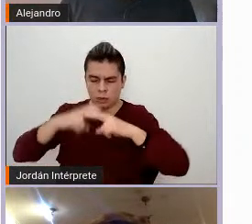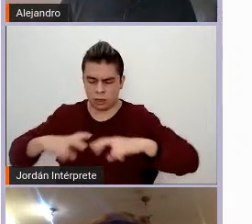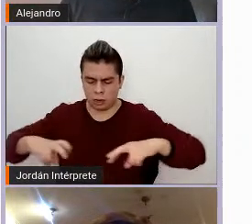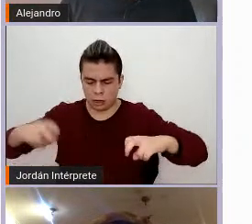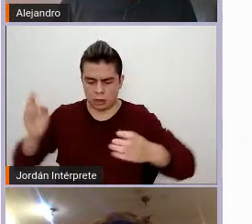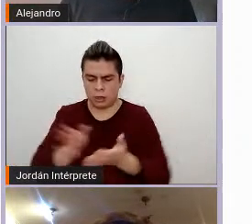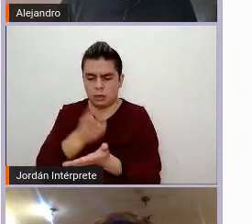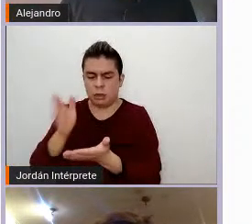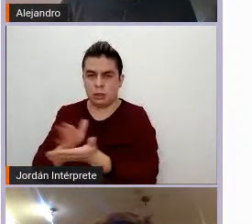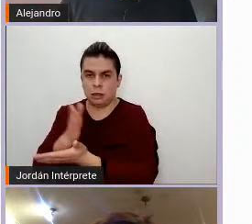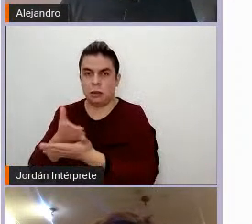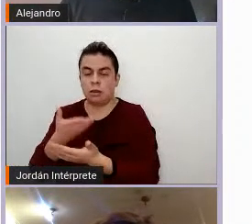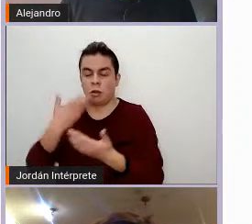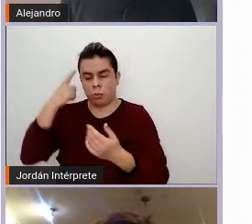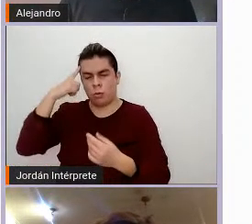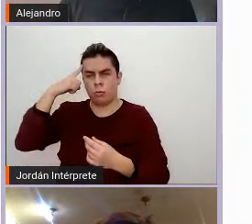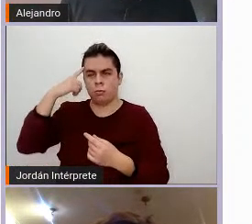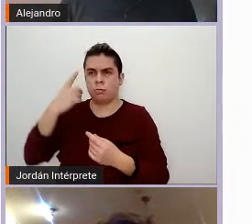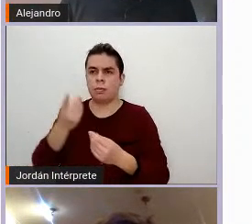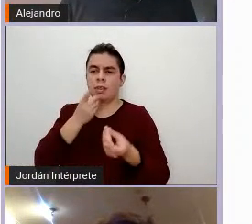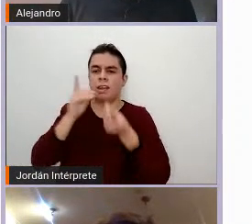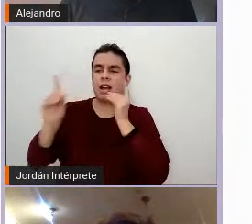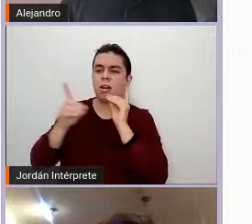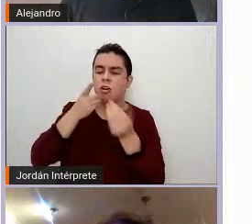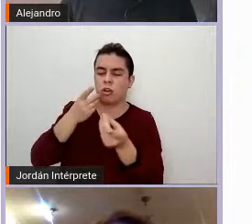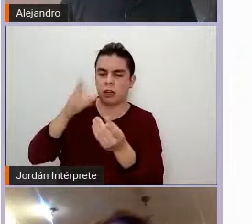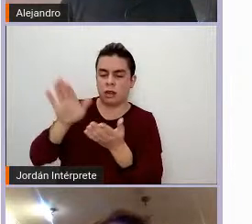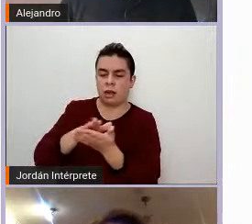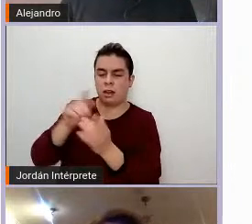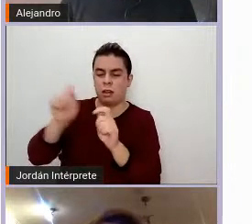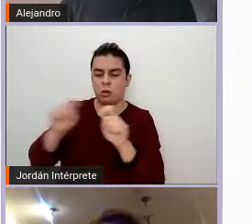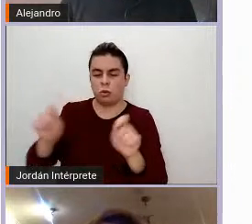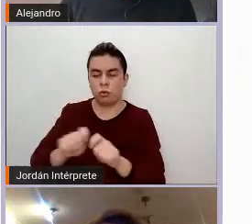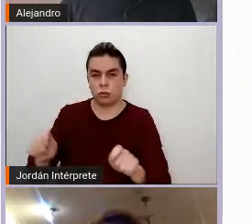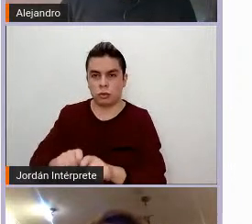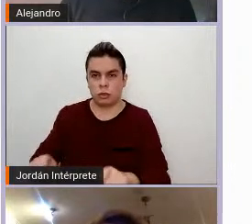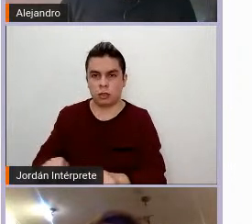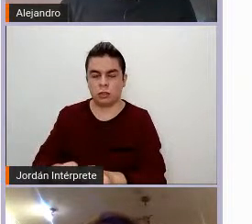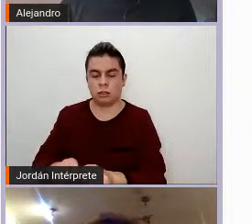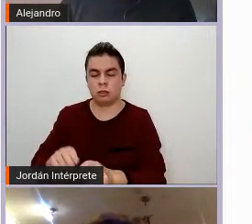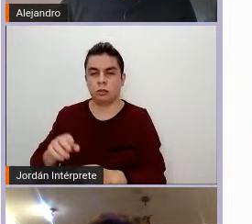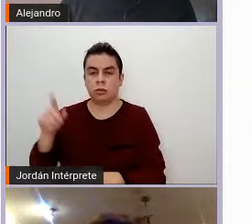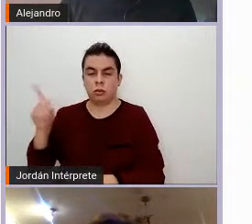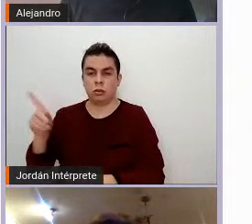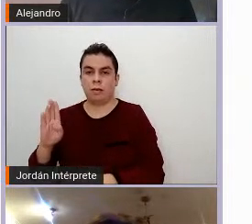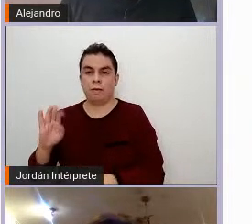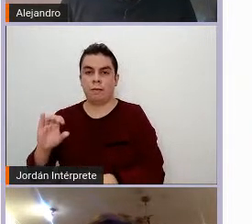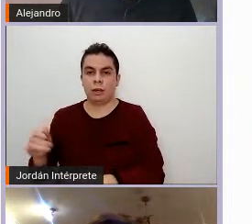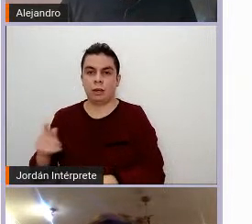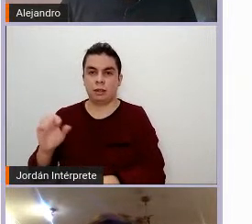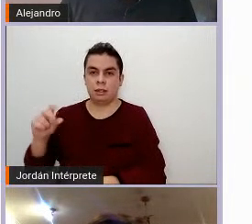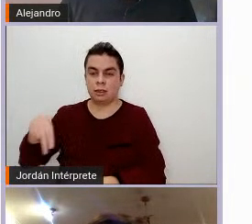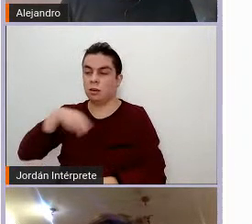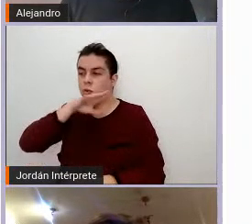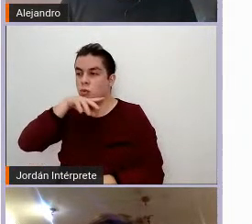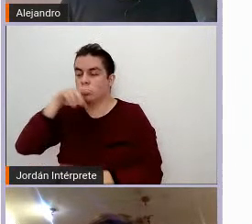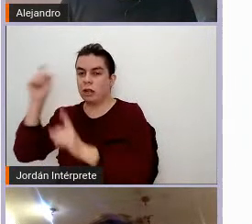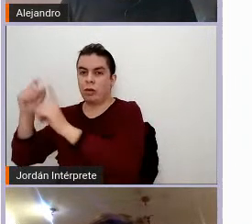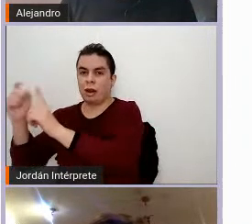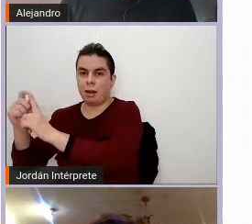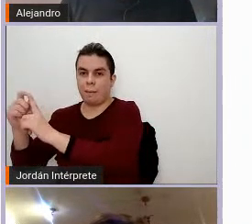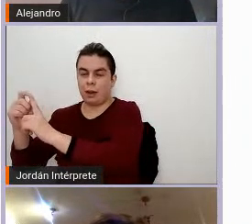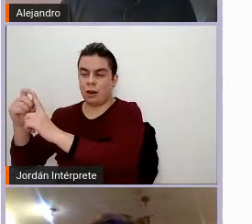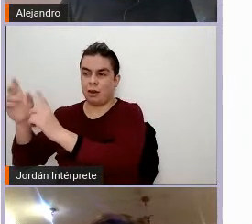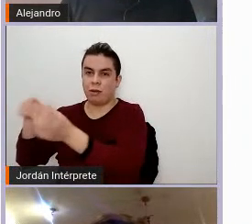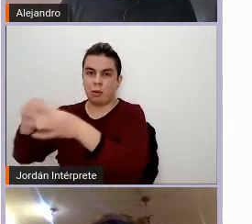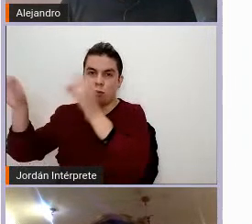noción dialógica de un texto, Bajtín recurre a la terminología musical para describir una pluralidad de voces